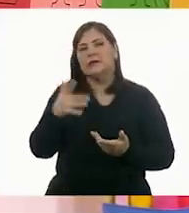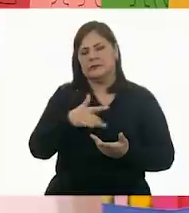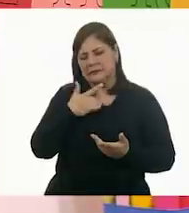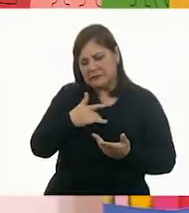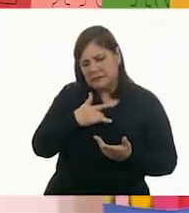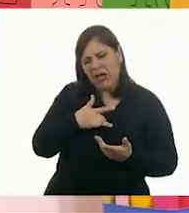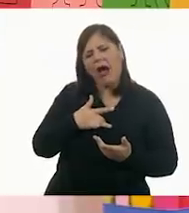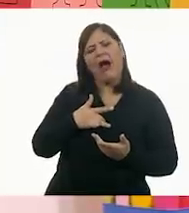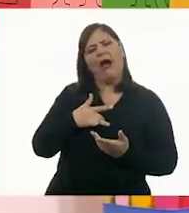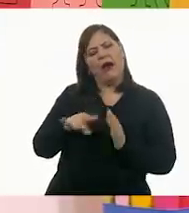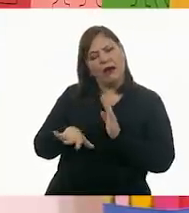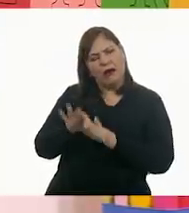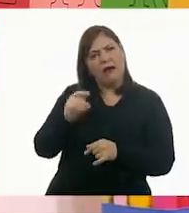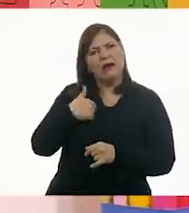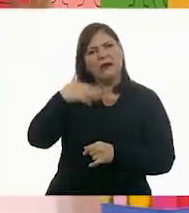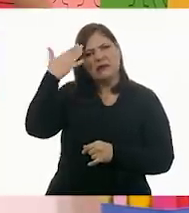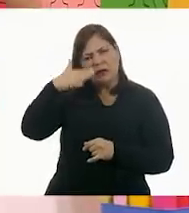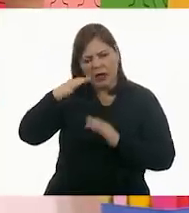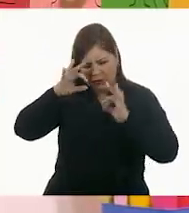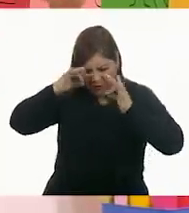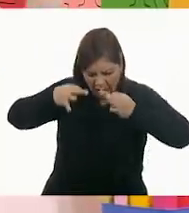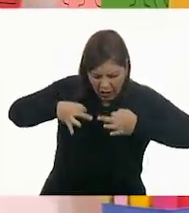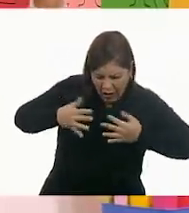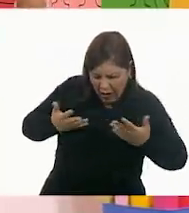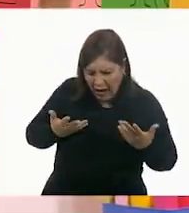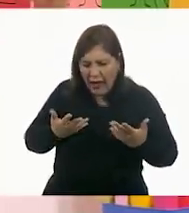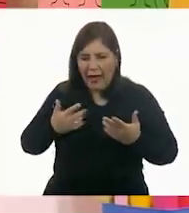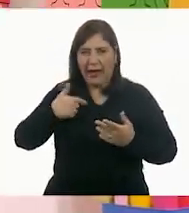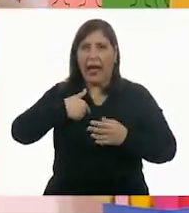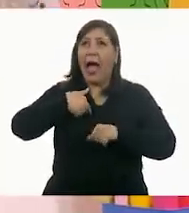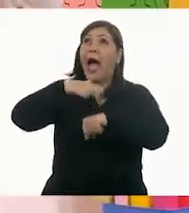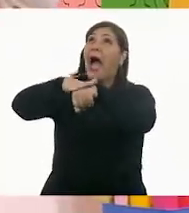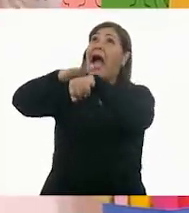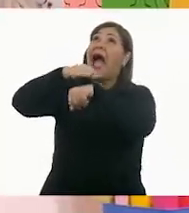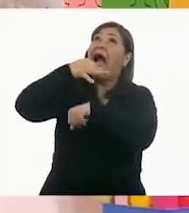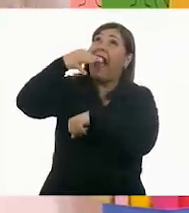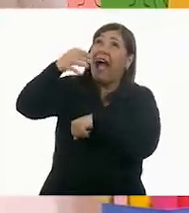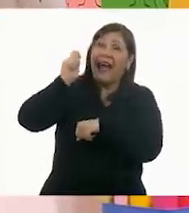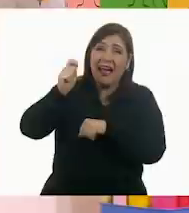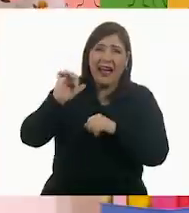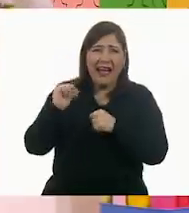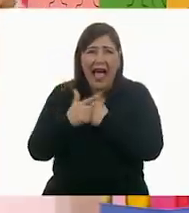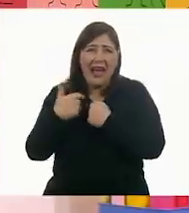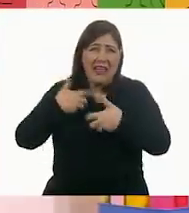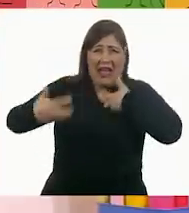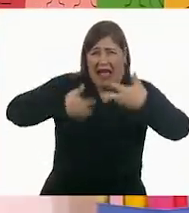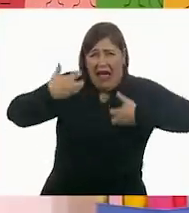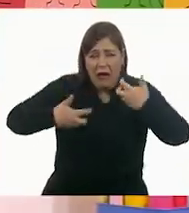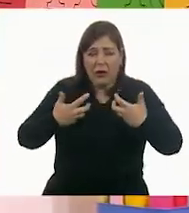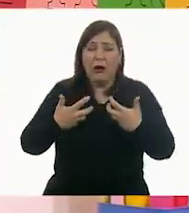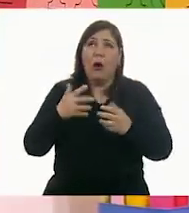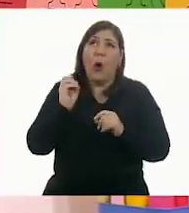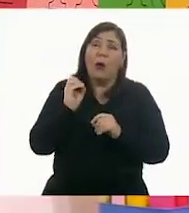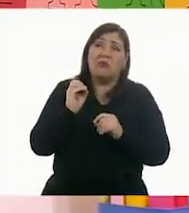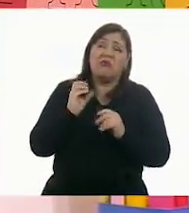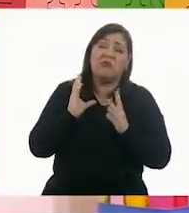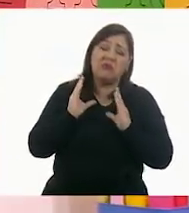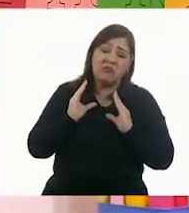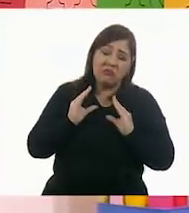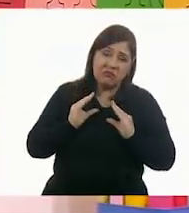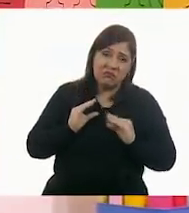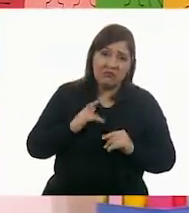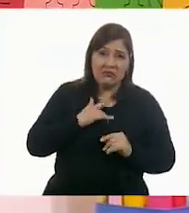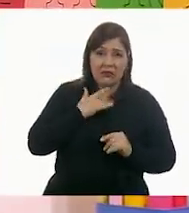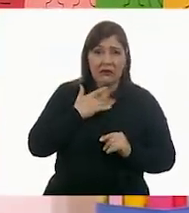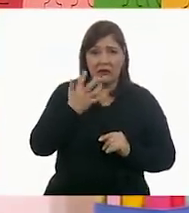que nuestro cuerpo nos está gritando. Oye, fíjate que siento así mucho enojo. Oye, me siento muy